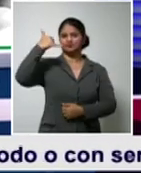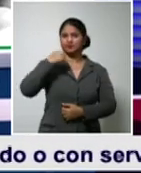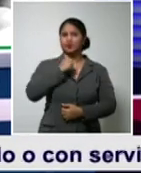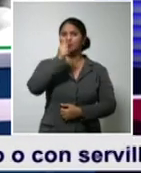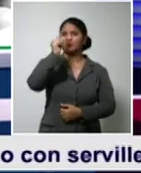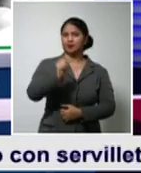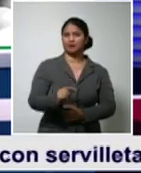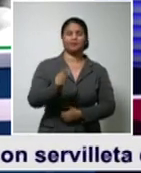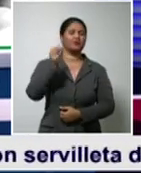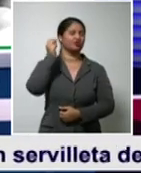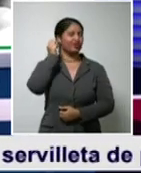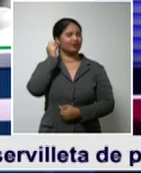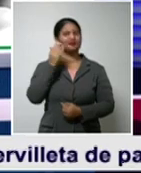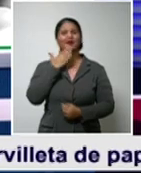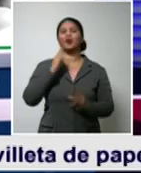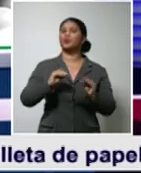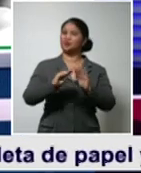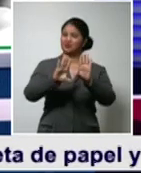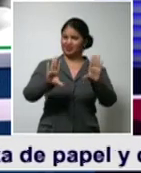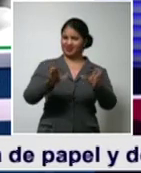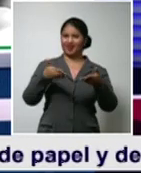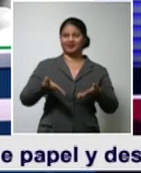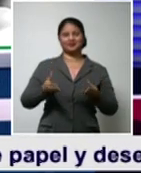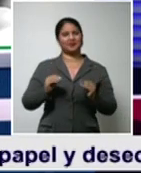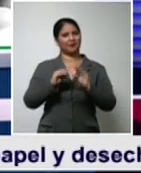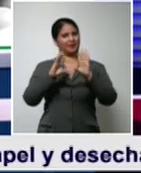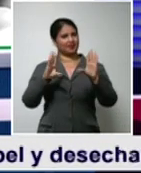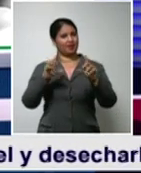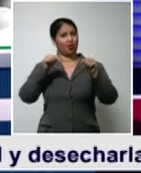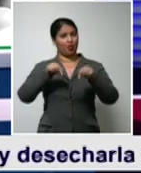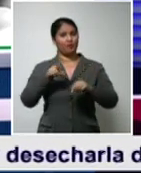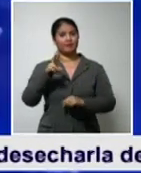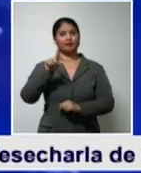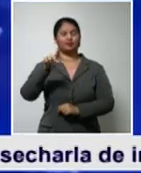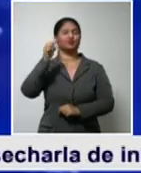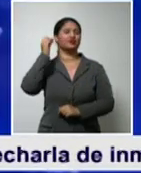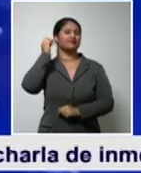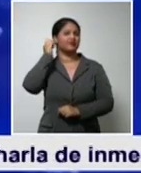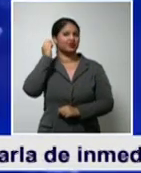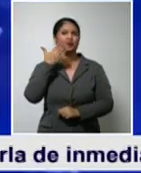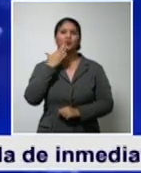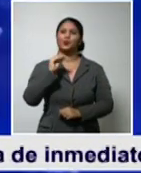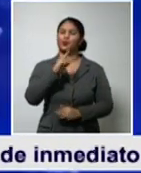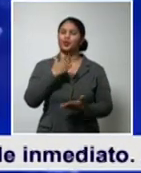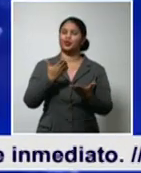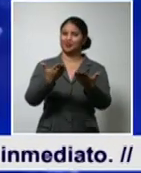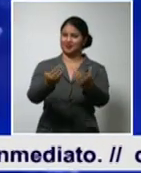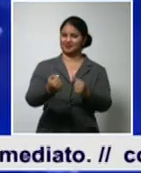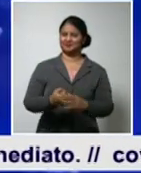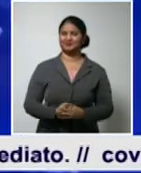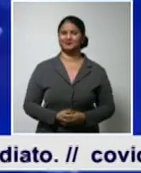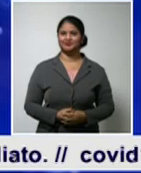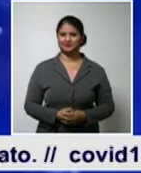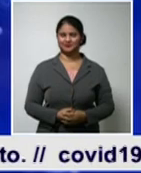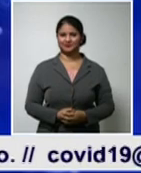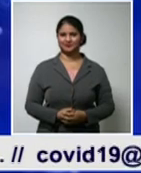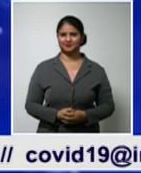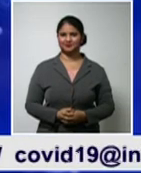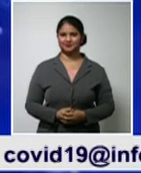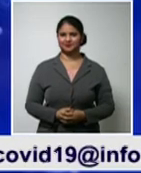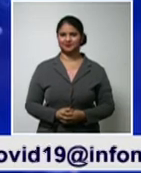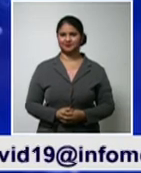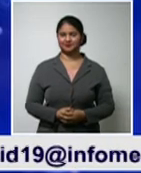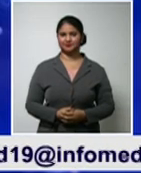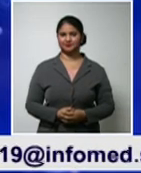damos los buenos días en esta mañana del 21 de febrero. Lianne, buenos días, adelante. Gracias por permitirnos